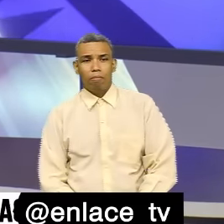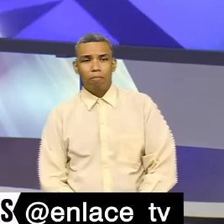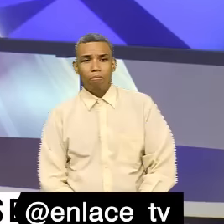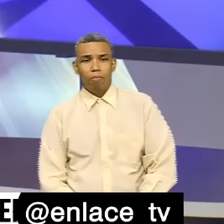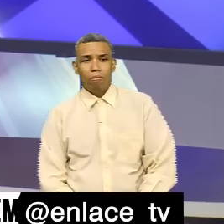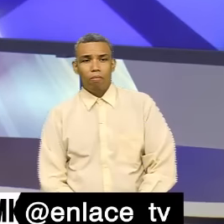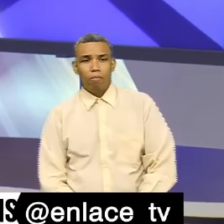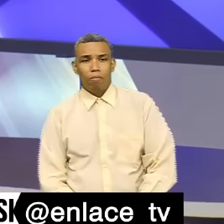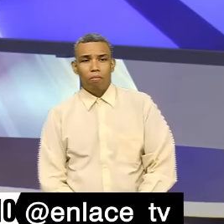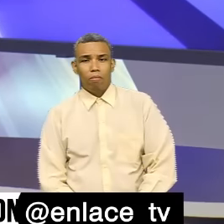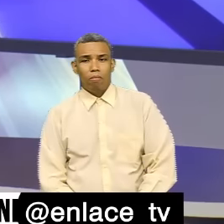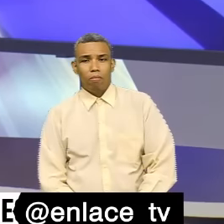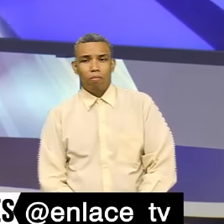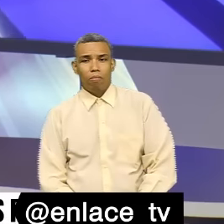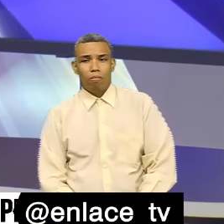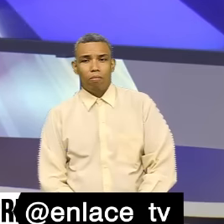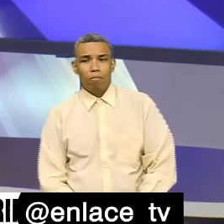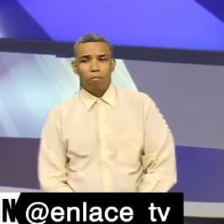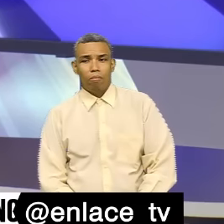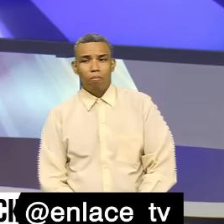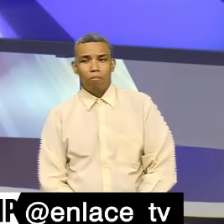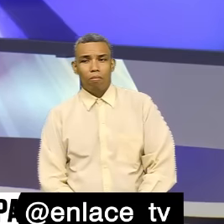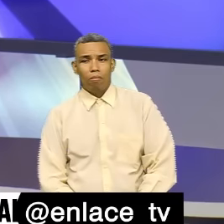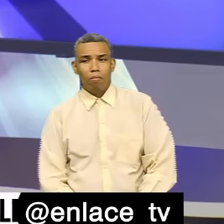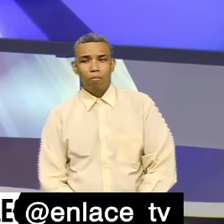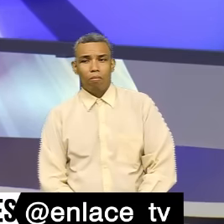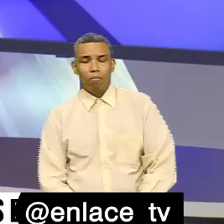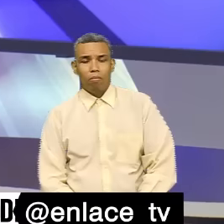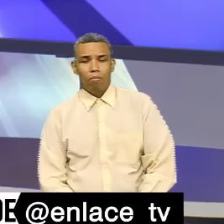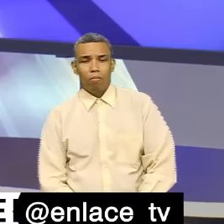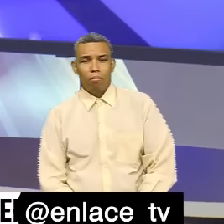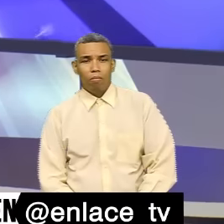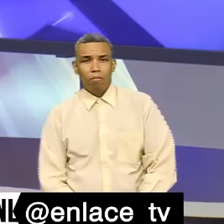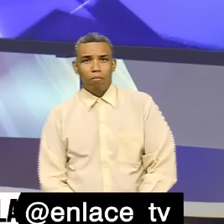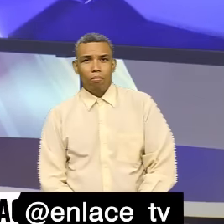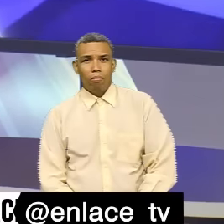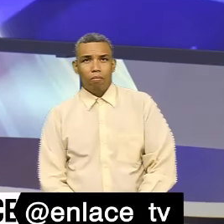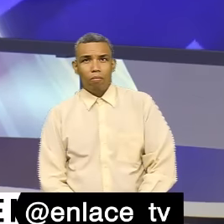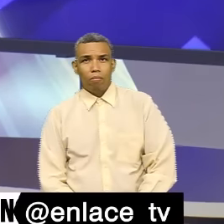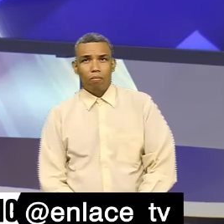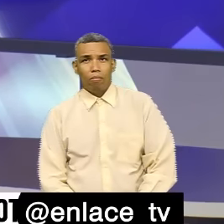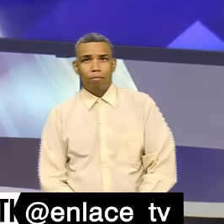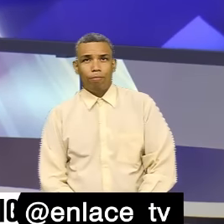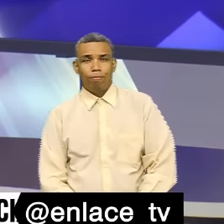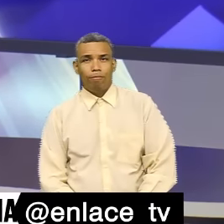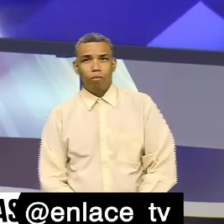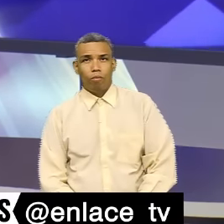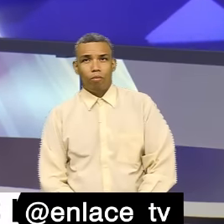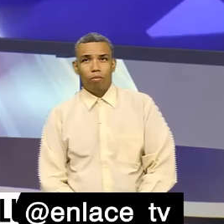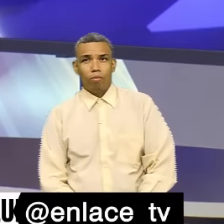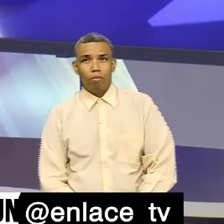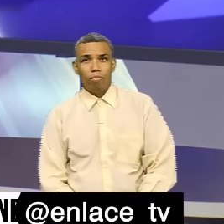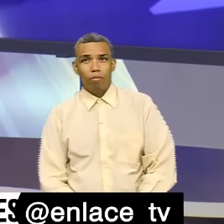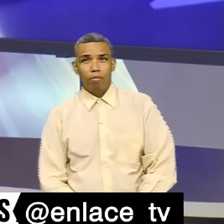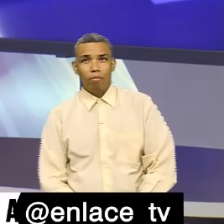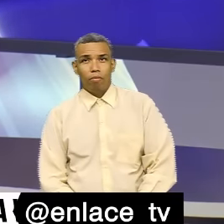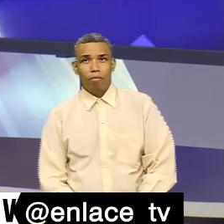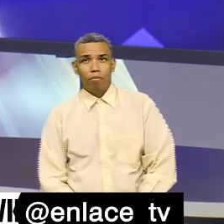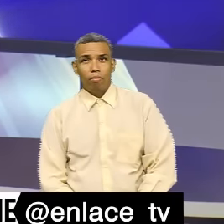de la empresa Tuscany South America, se cumplió rueda de relacionamiento para bienes y servicios, llegando a acuerdos